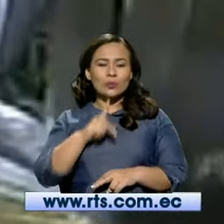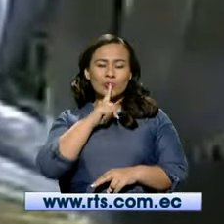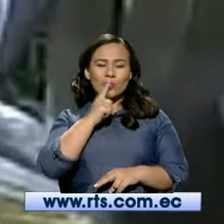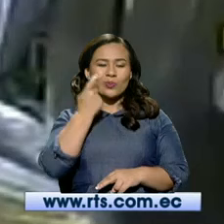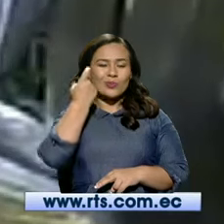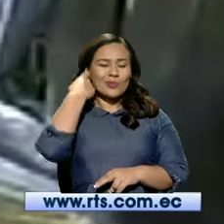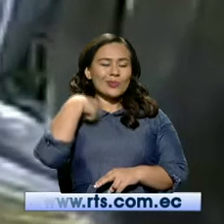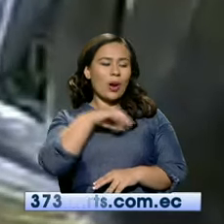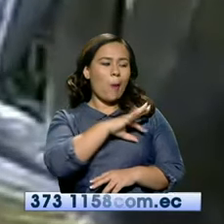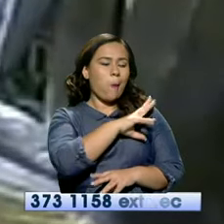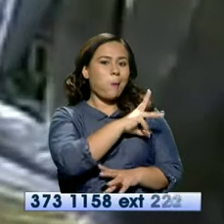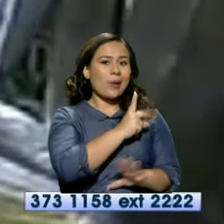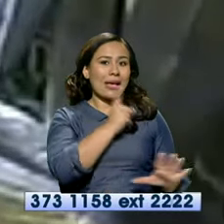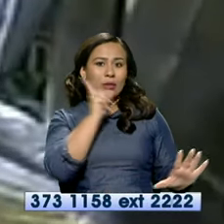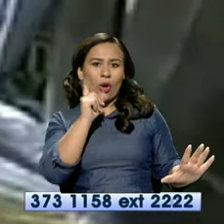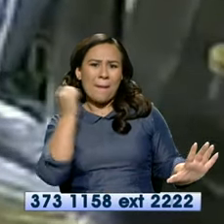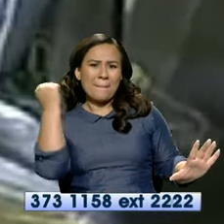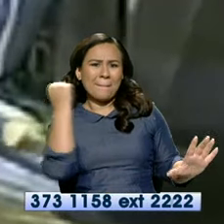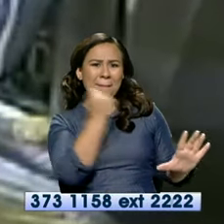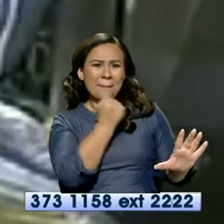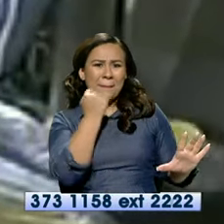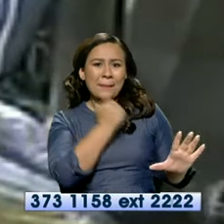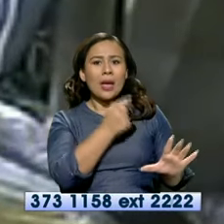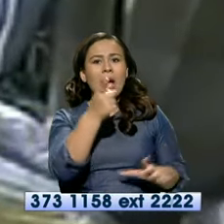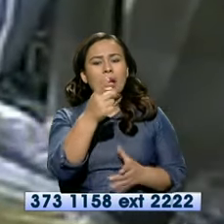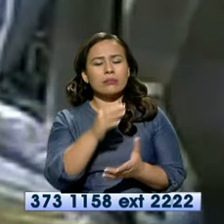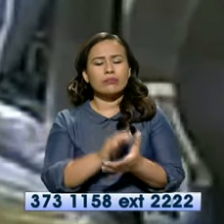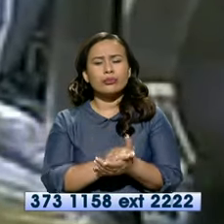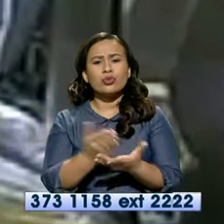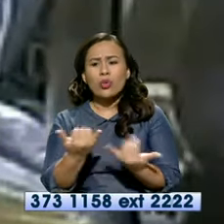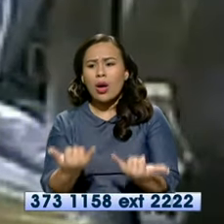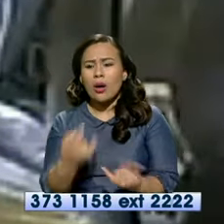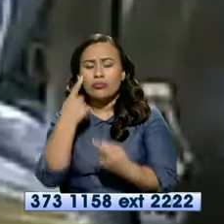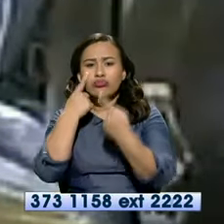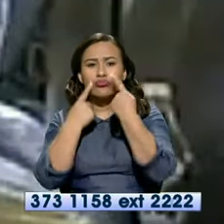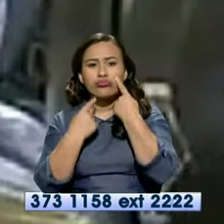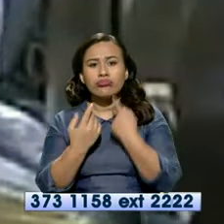con la vida de un padre y esposo. Informó Iván Casamen.